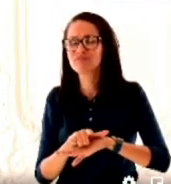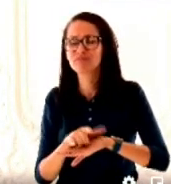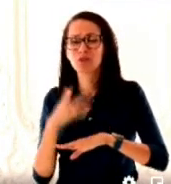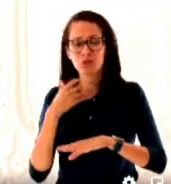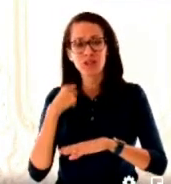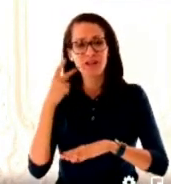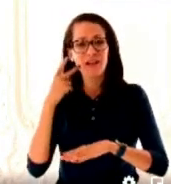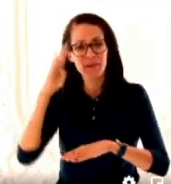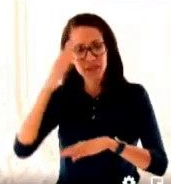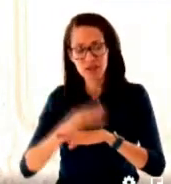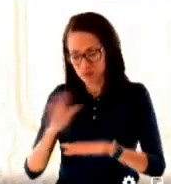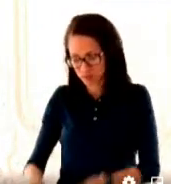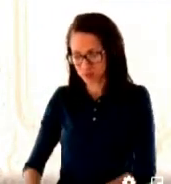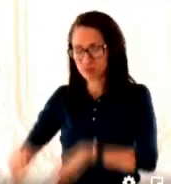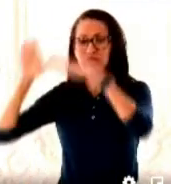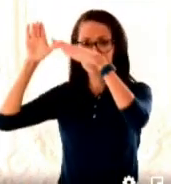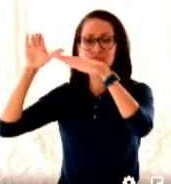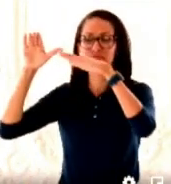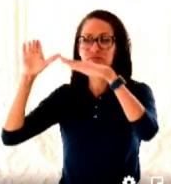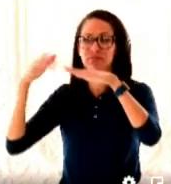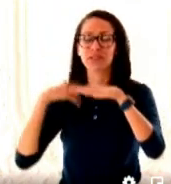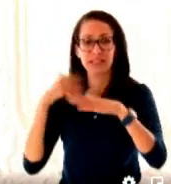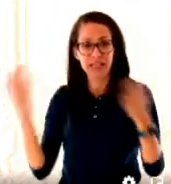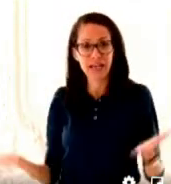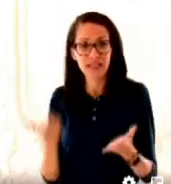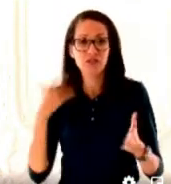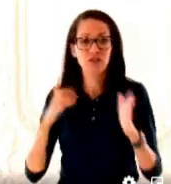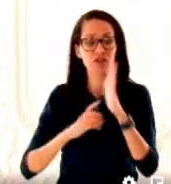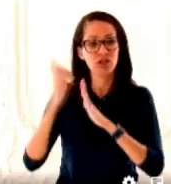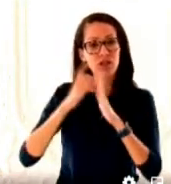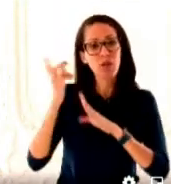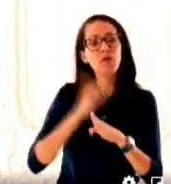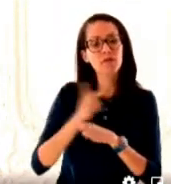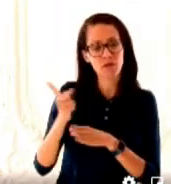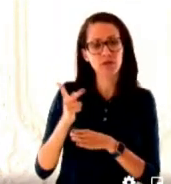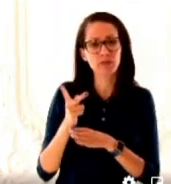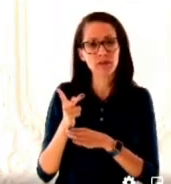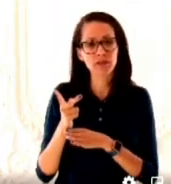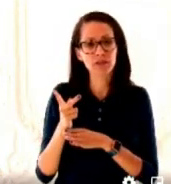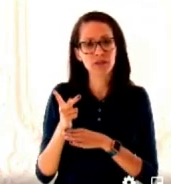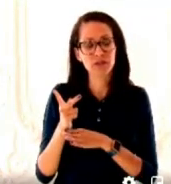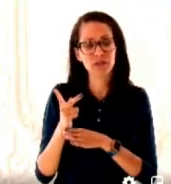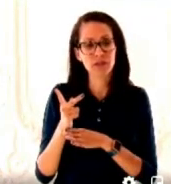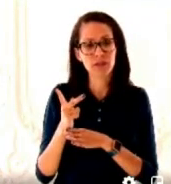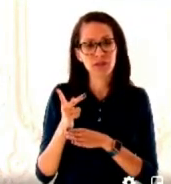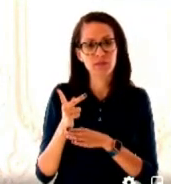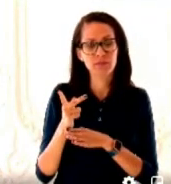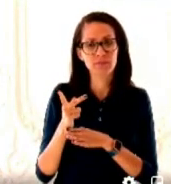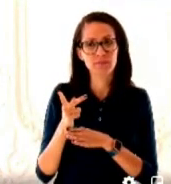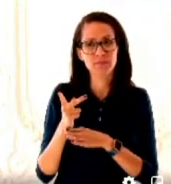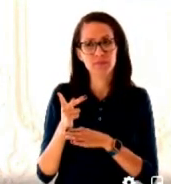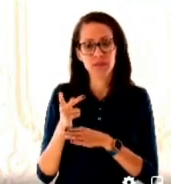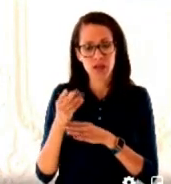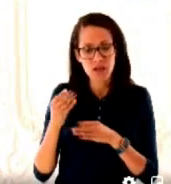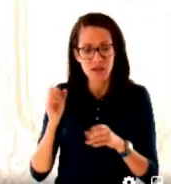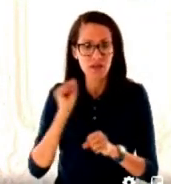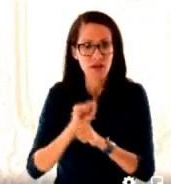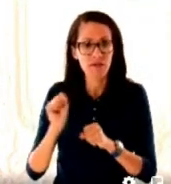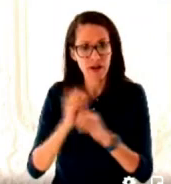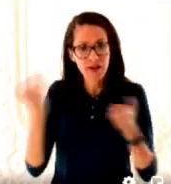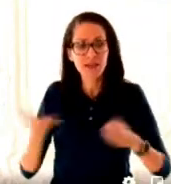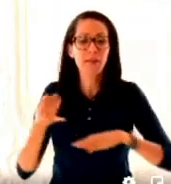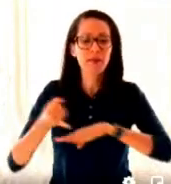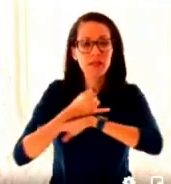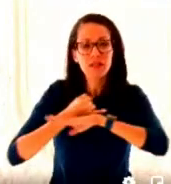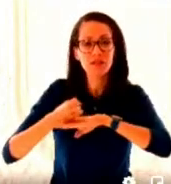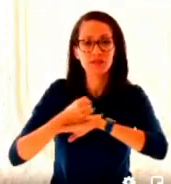crecer y era aquí que yo quería desarrollarme profesionalmente y aportarle a mi patria.